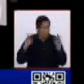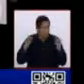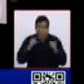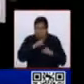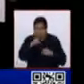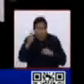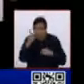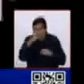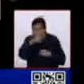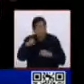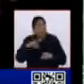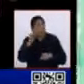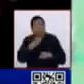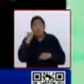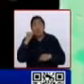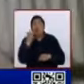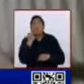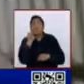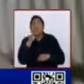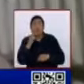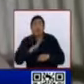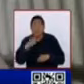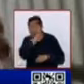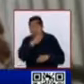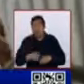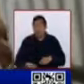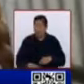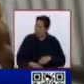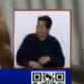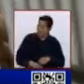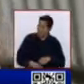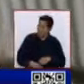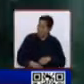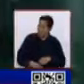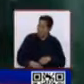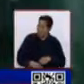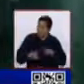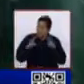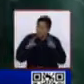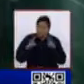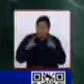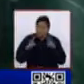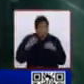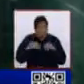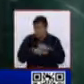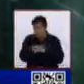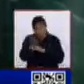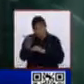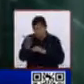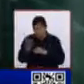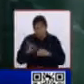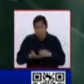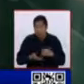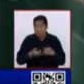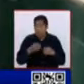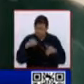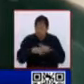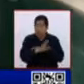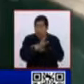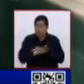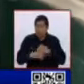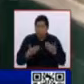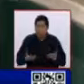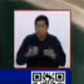a excepción de ustedes. No, estaba la señora allá, me dice. Y lo hemos visto sentado en los vagones. No pueden ingresar porque ahí se ingresa a los